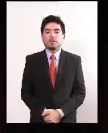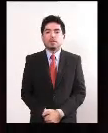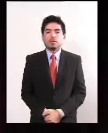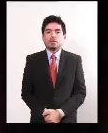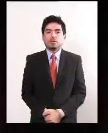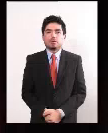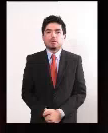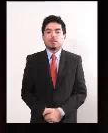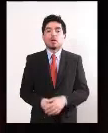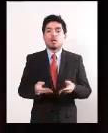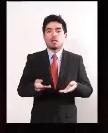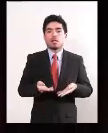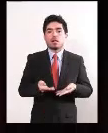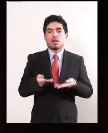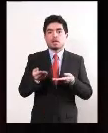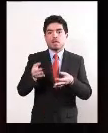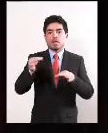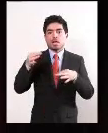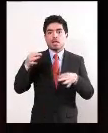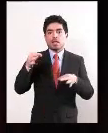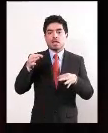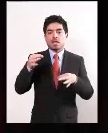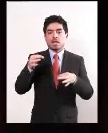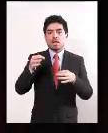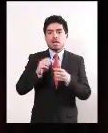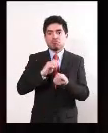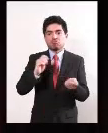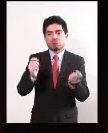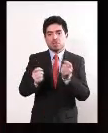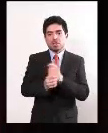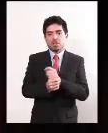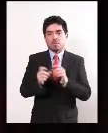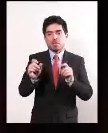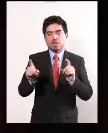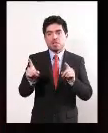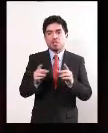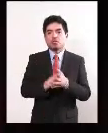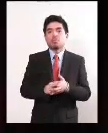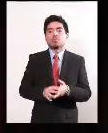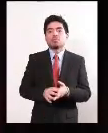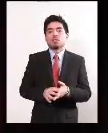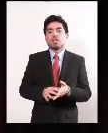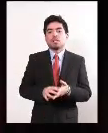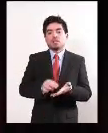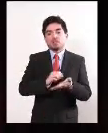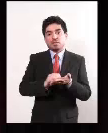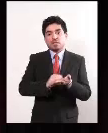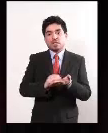entrega del acta de traspaso de gestión por parte del secretario municipal.